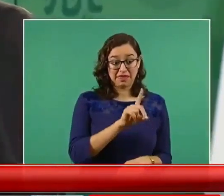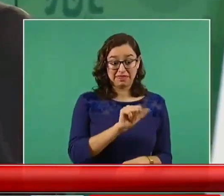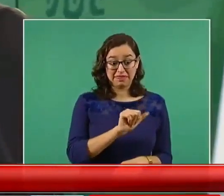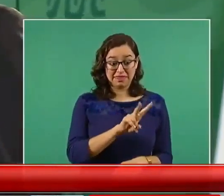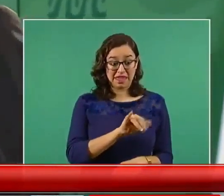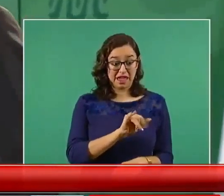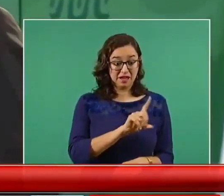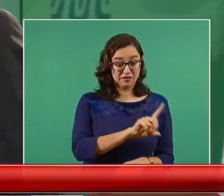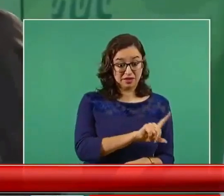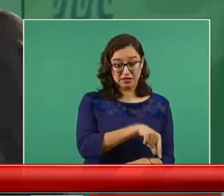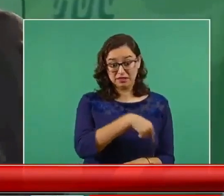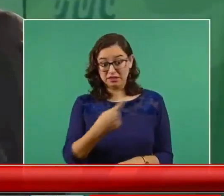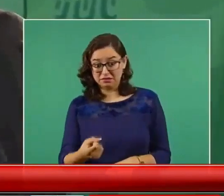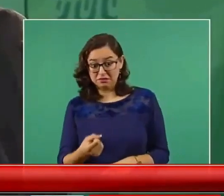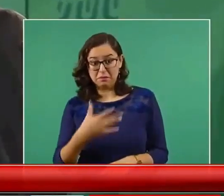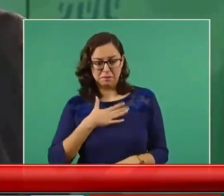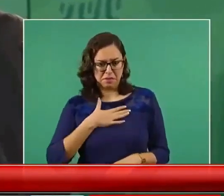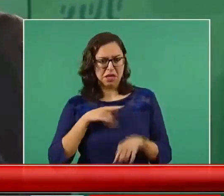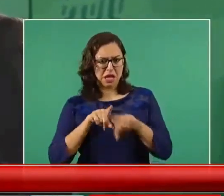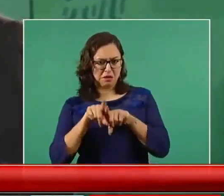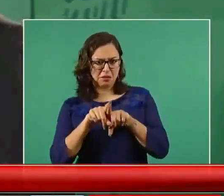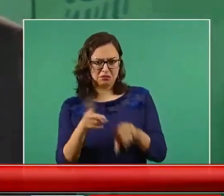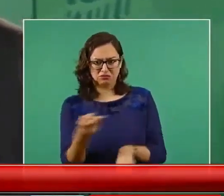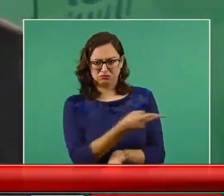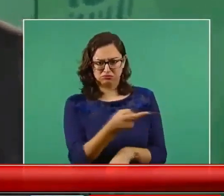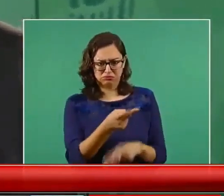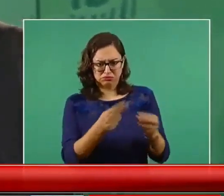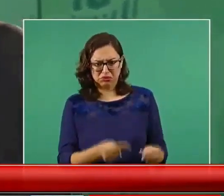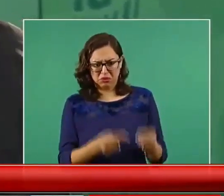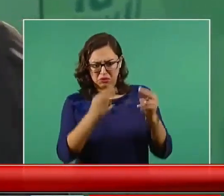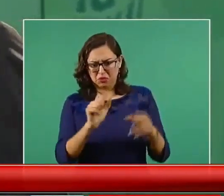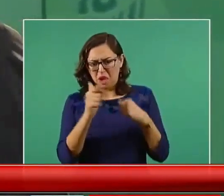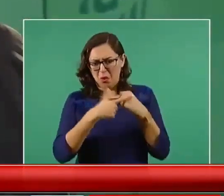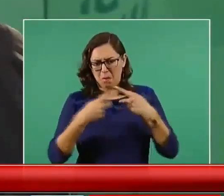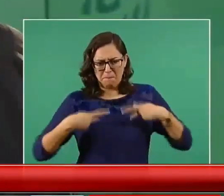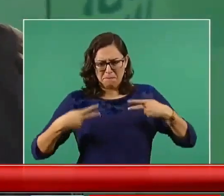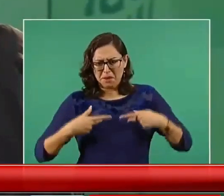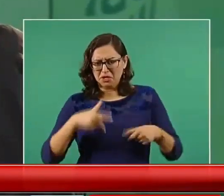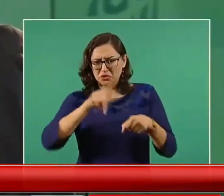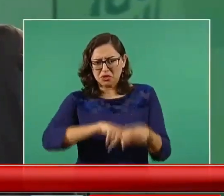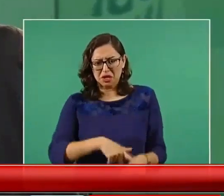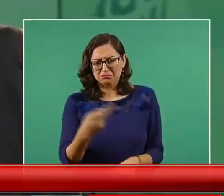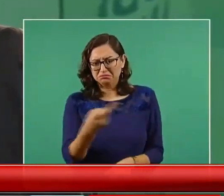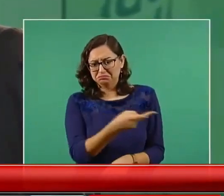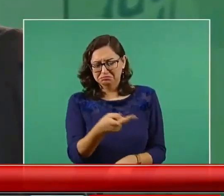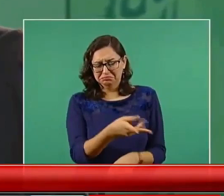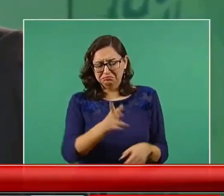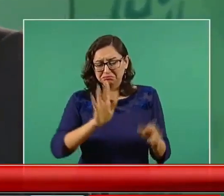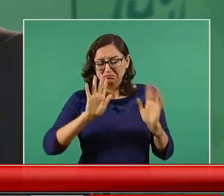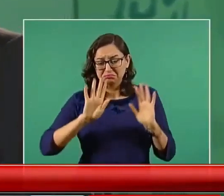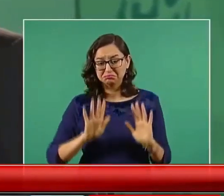y mi hermano sin embargo este se